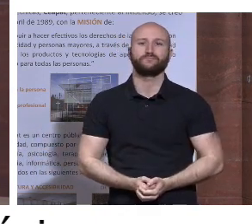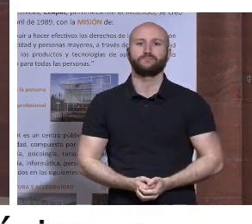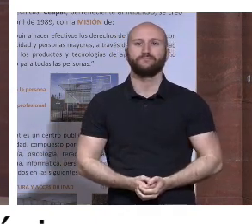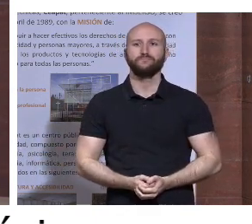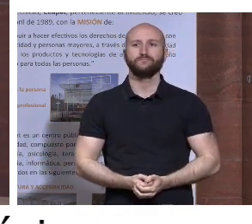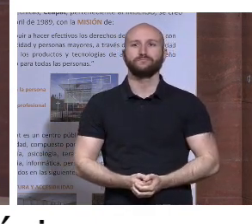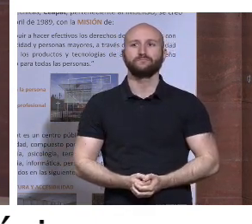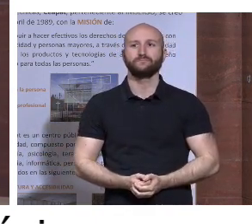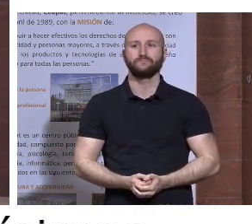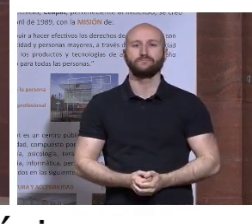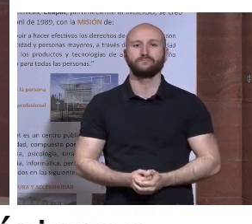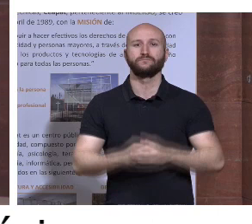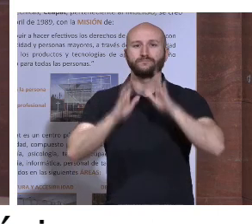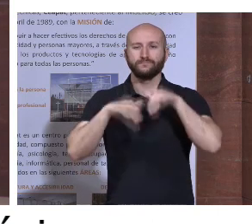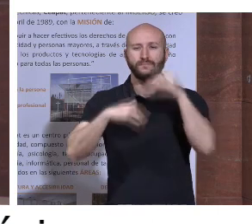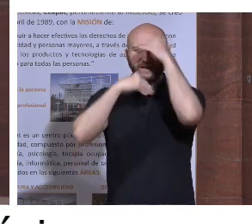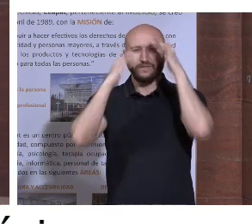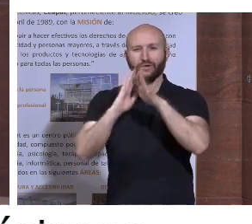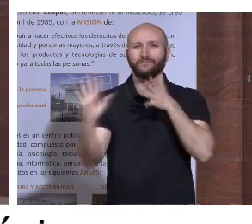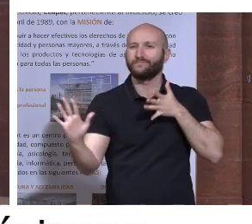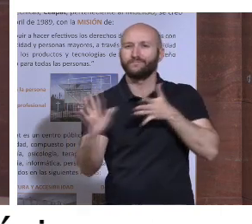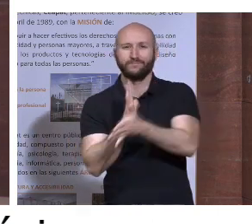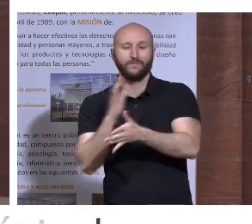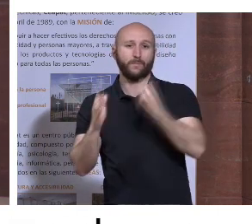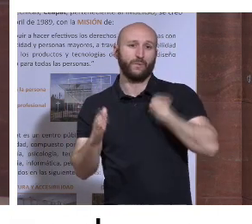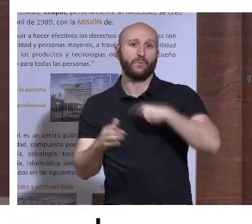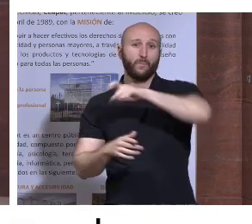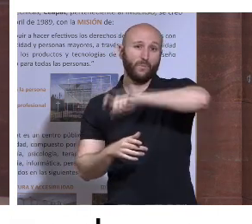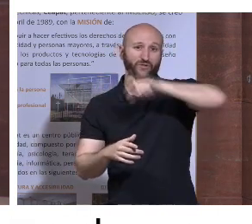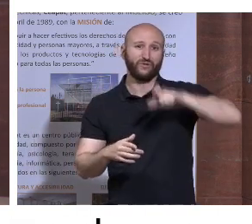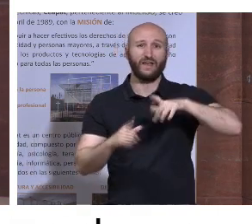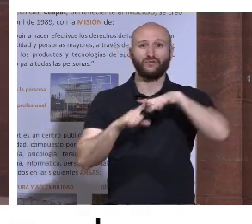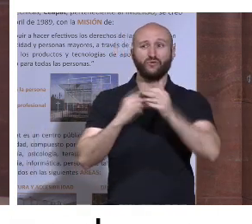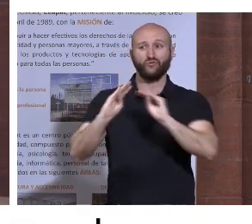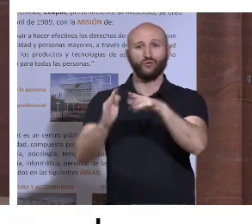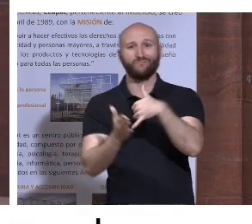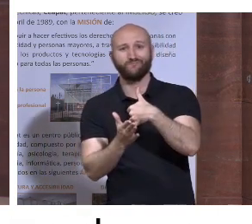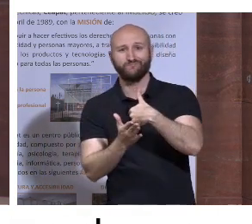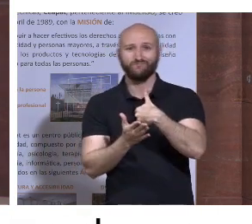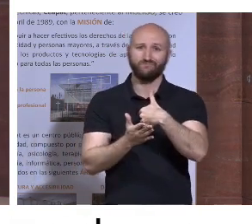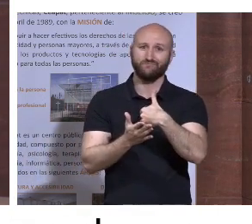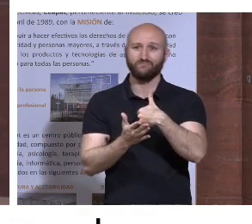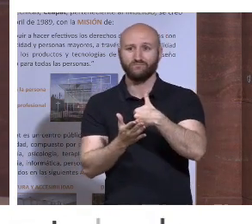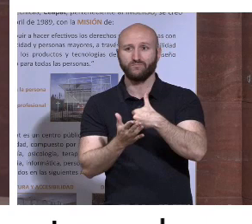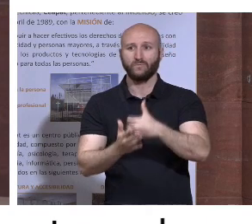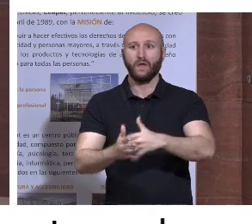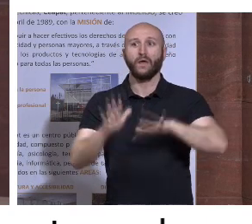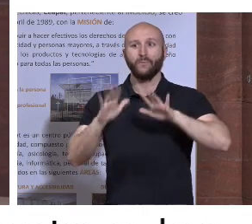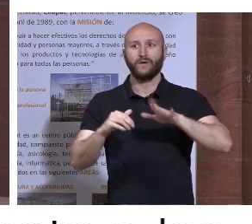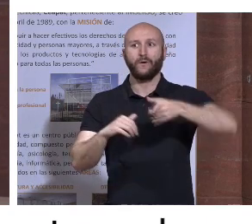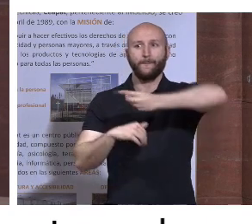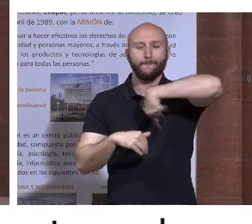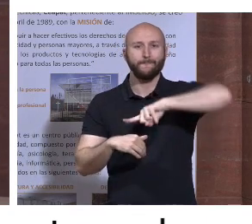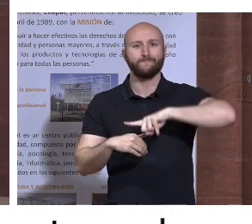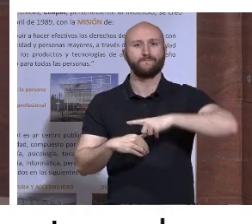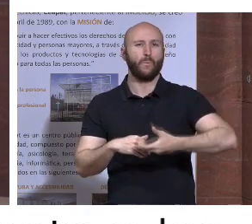Llevados por la premura de la atención inminente a las personas que están en peores circunstancias, pero nuestra vocación debe de ser evitar